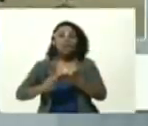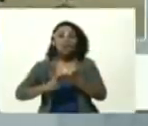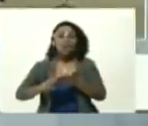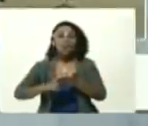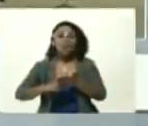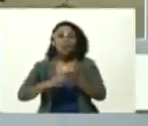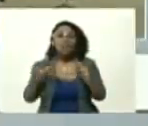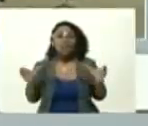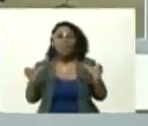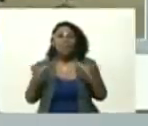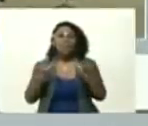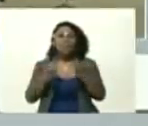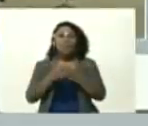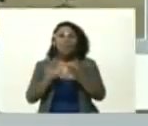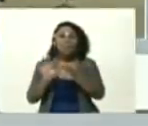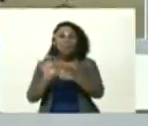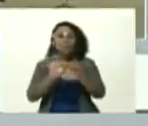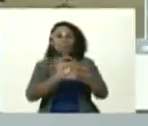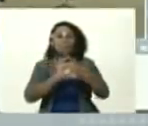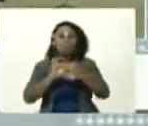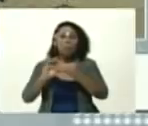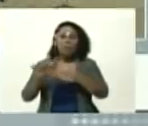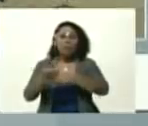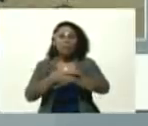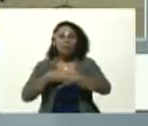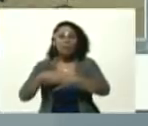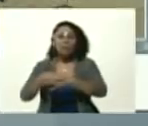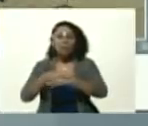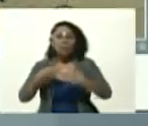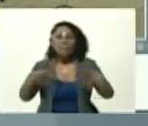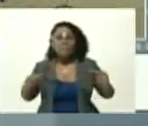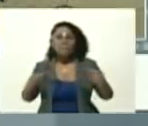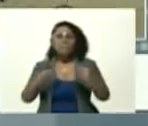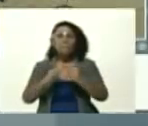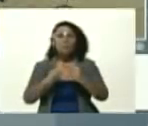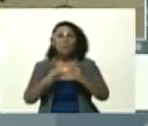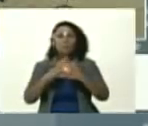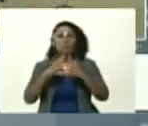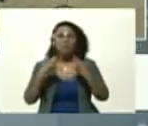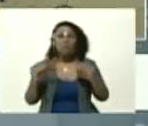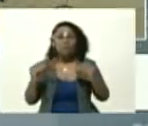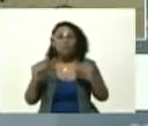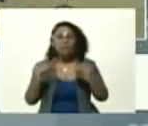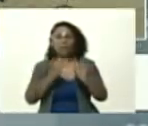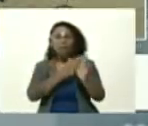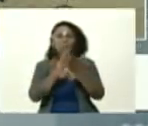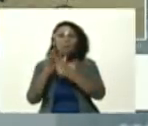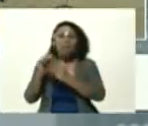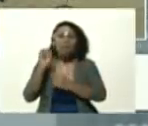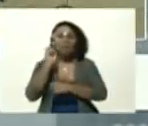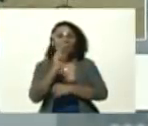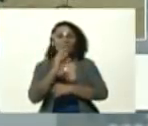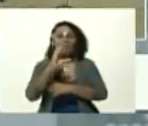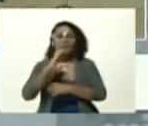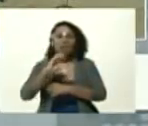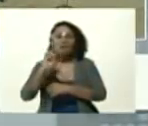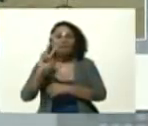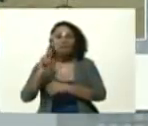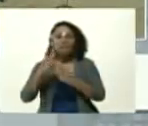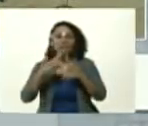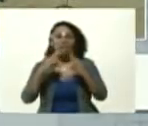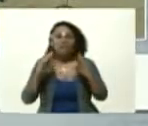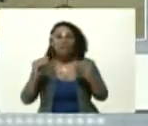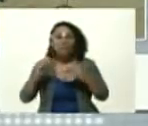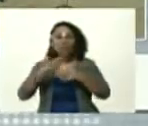de reunificación, de perdón y reencuentro con toda la comunidad de la UCB y con toda